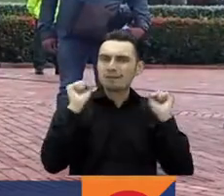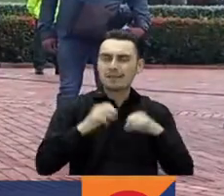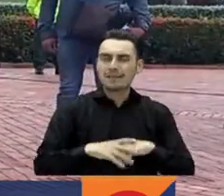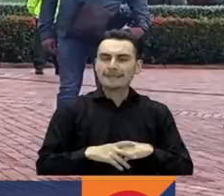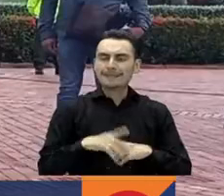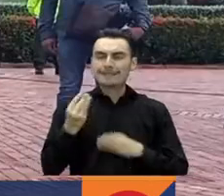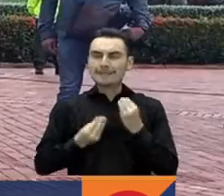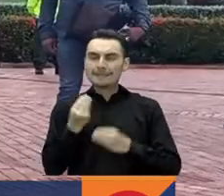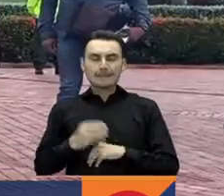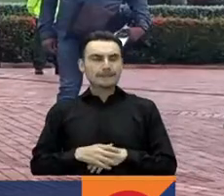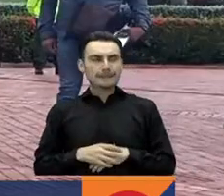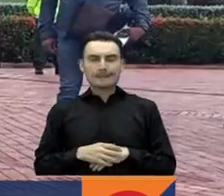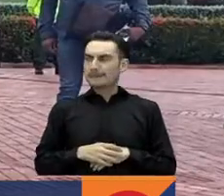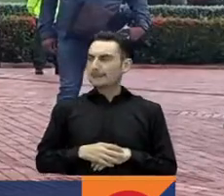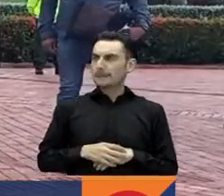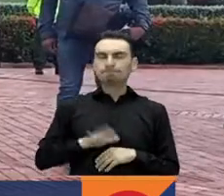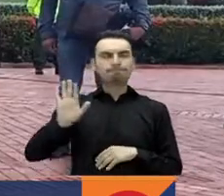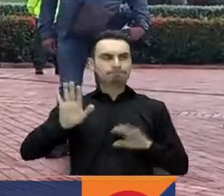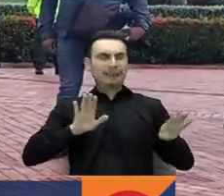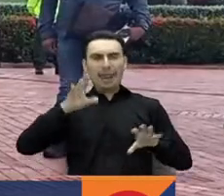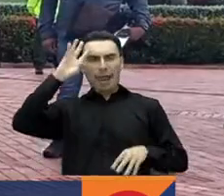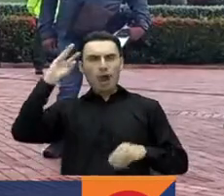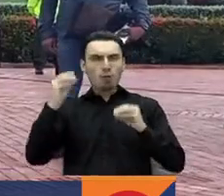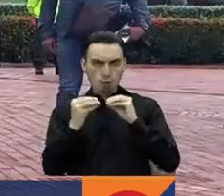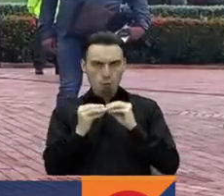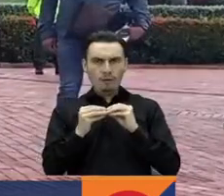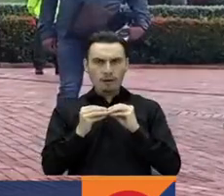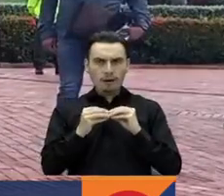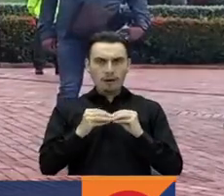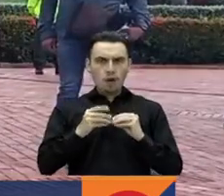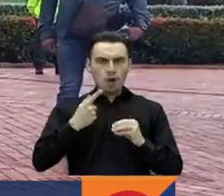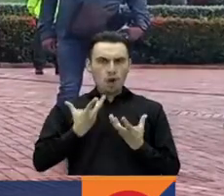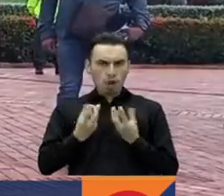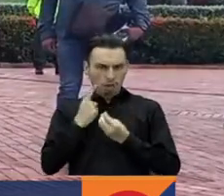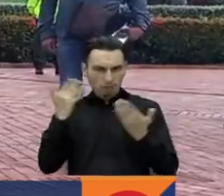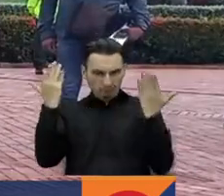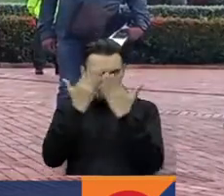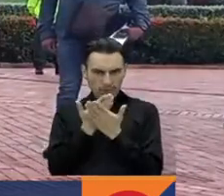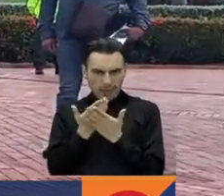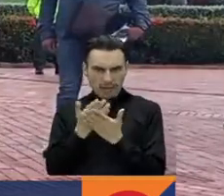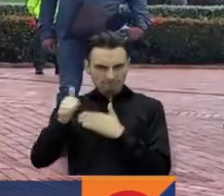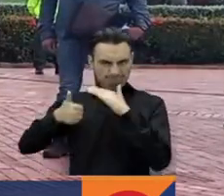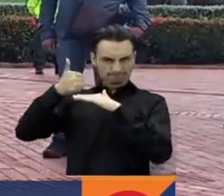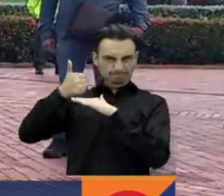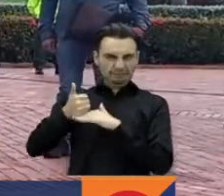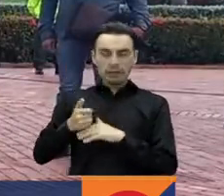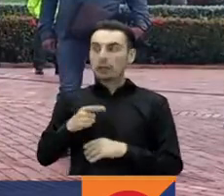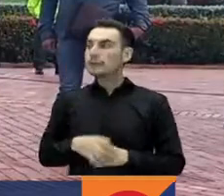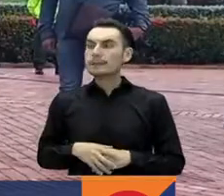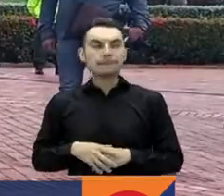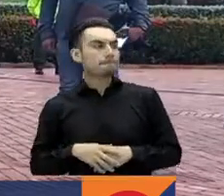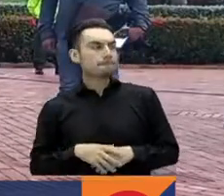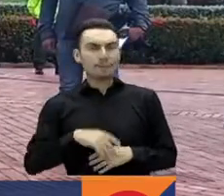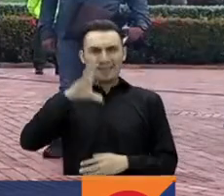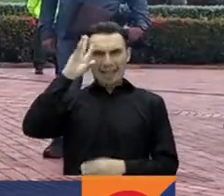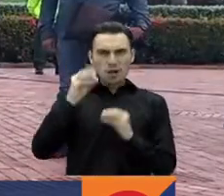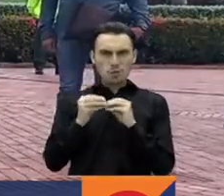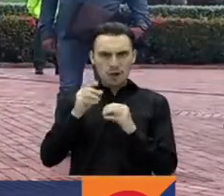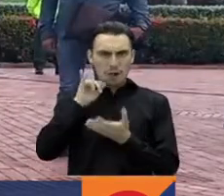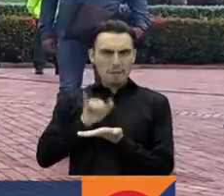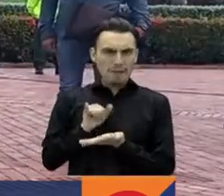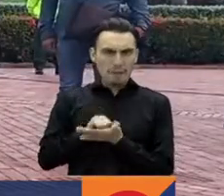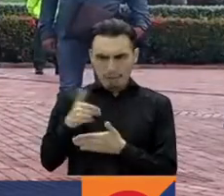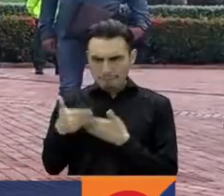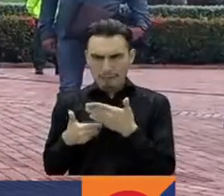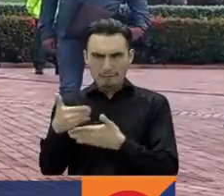el acuerdo a lo que llegaron varios de los delincuentes determinadores como no tienen de alguna